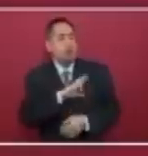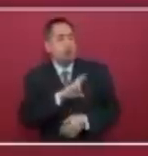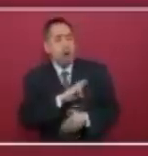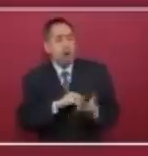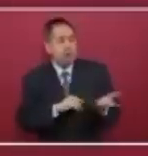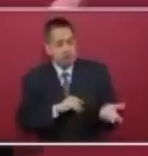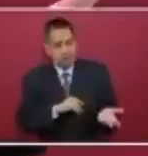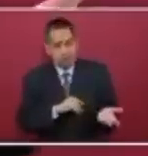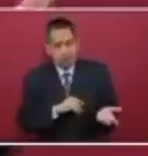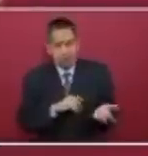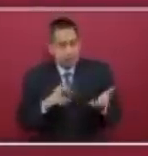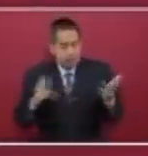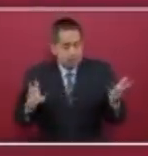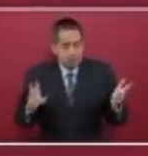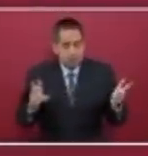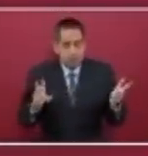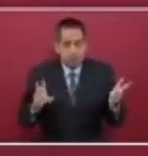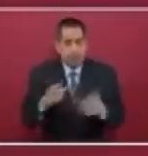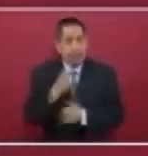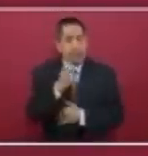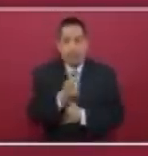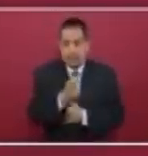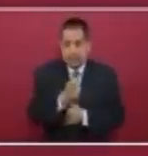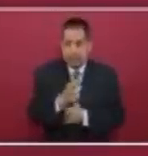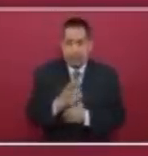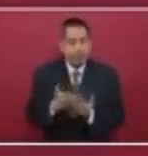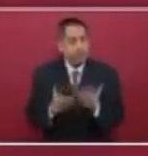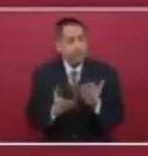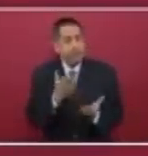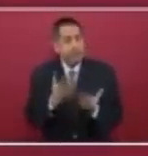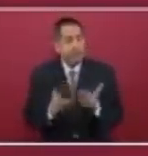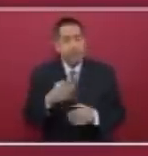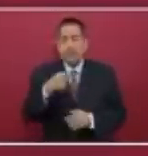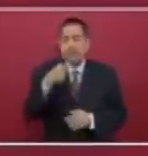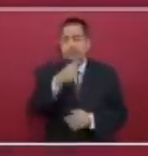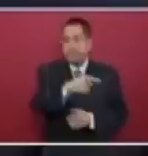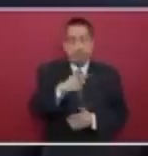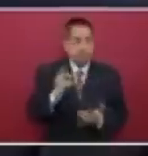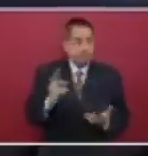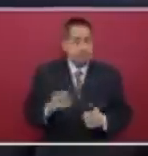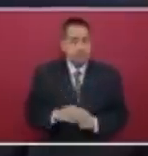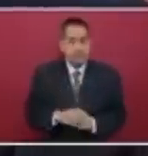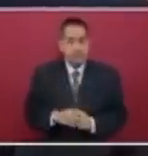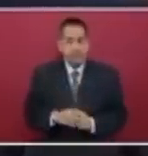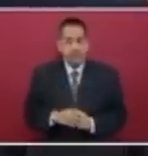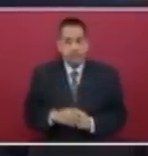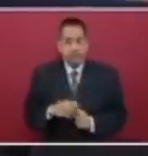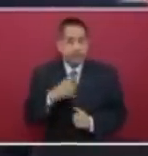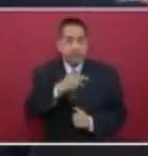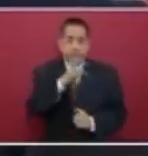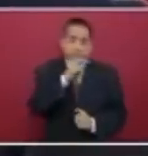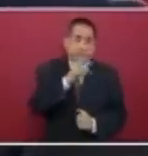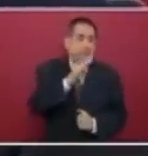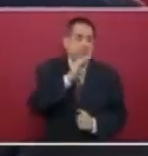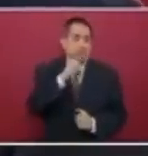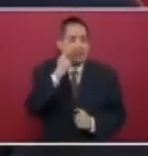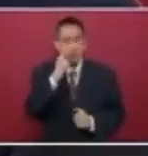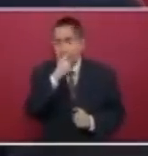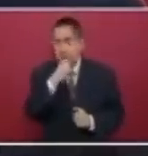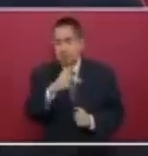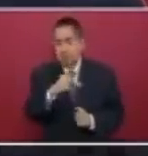y eso va a depender de las madres de los padres